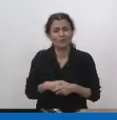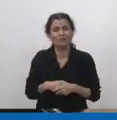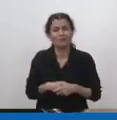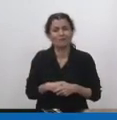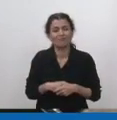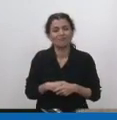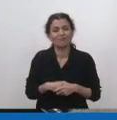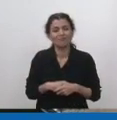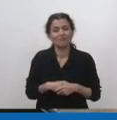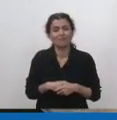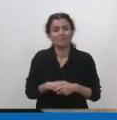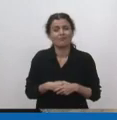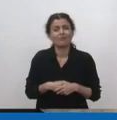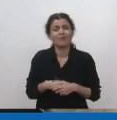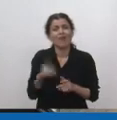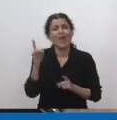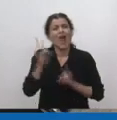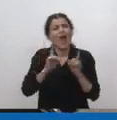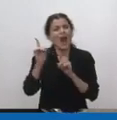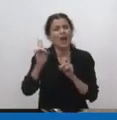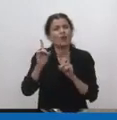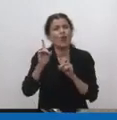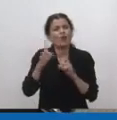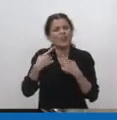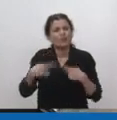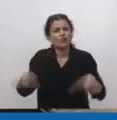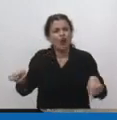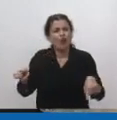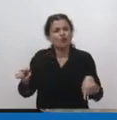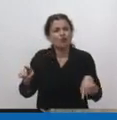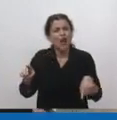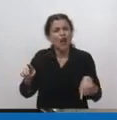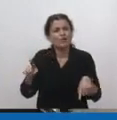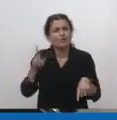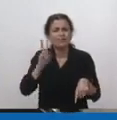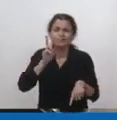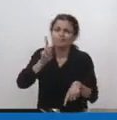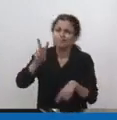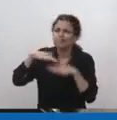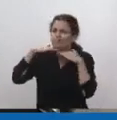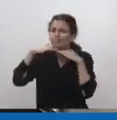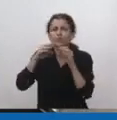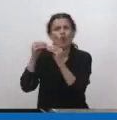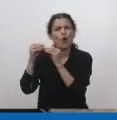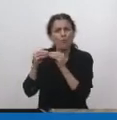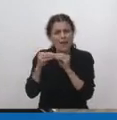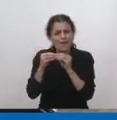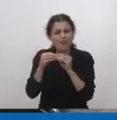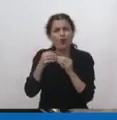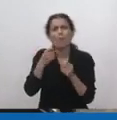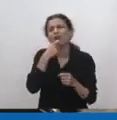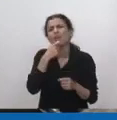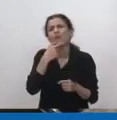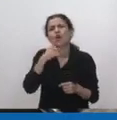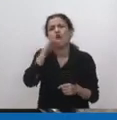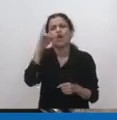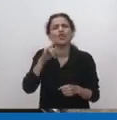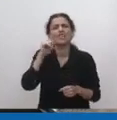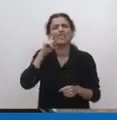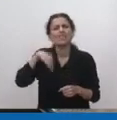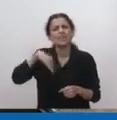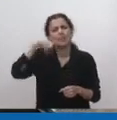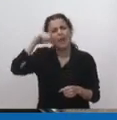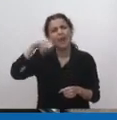en algunas apreciaciones que hicieron senadores, en el caso del senador Zimmermann, que